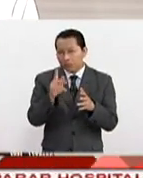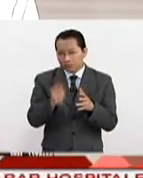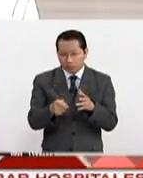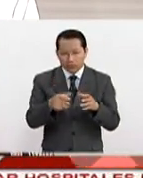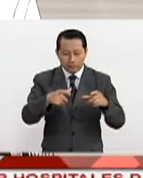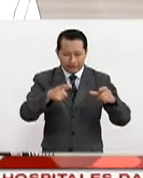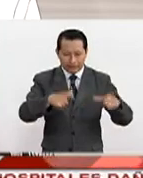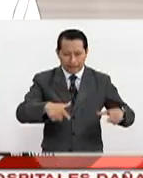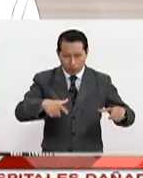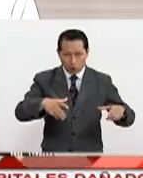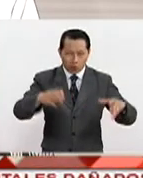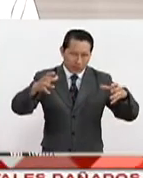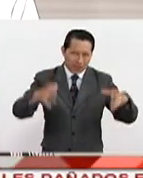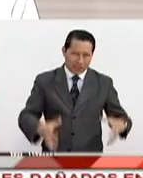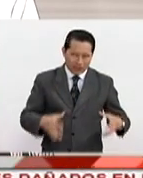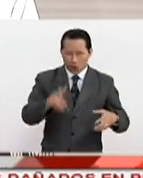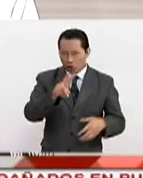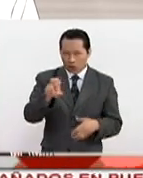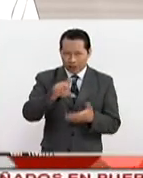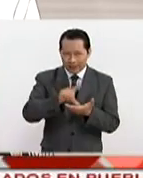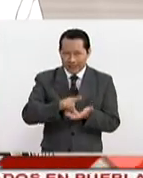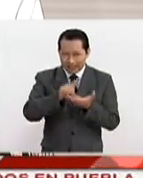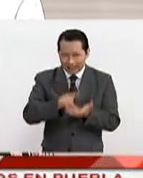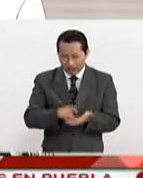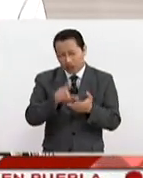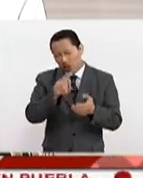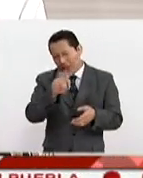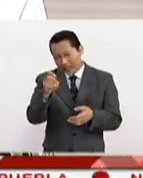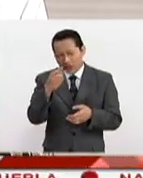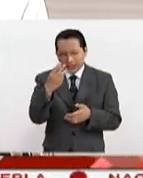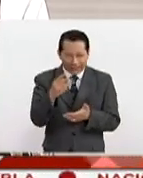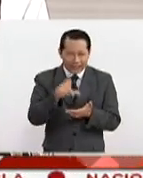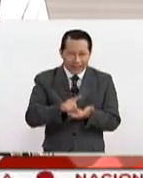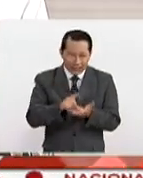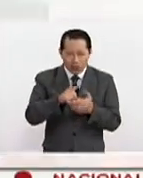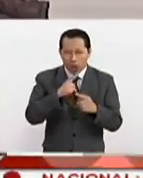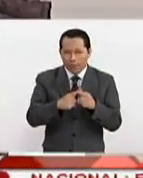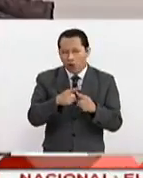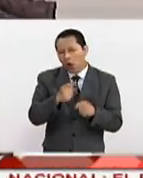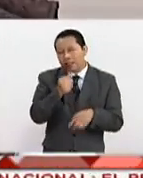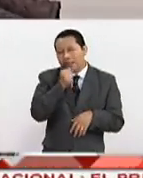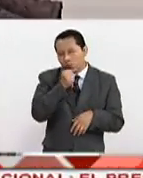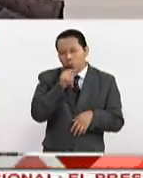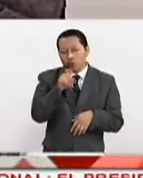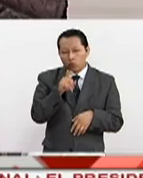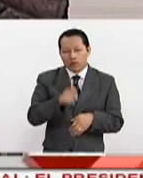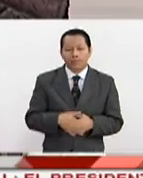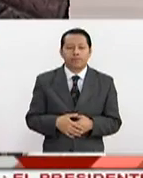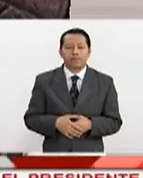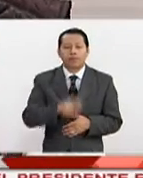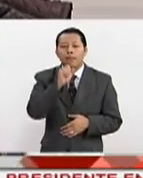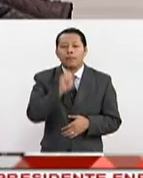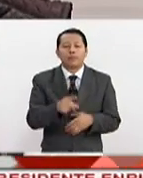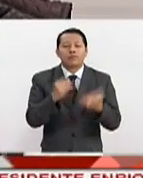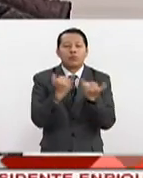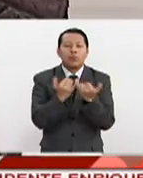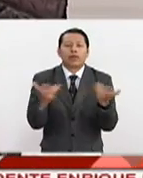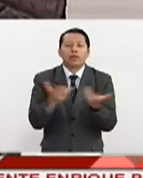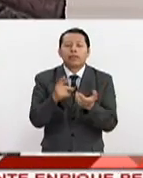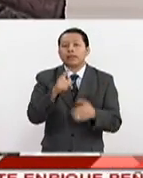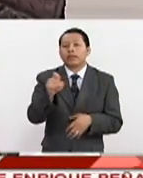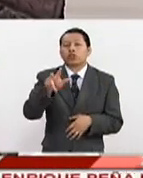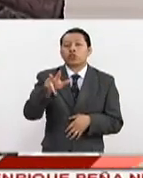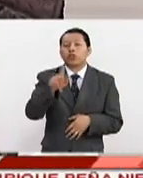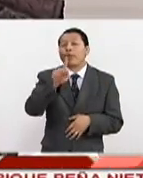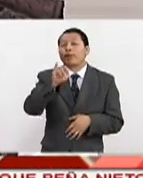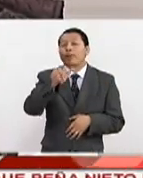de 200 litros. Estamos entregando un promedio de 203 litros por segundo de agua. Se desplegaron asimismo 118